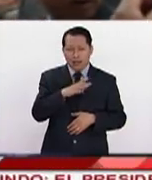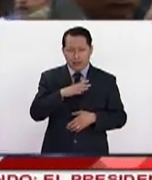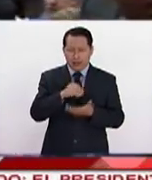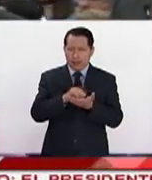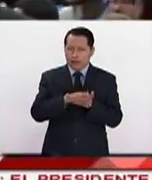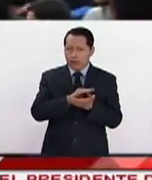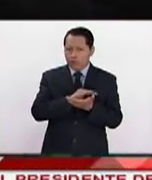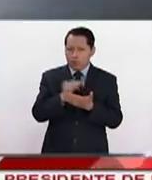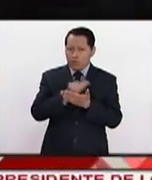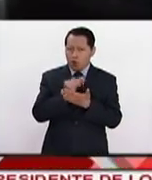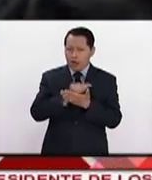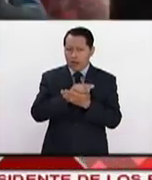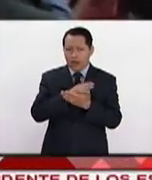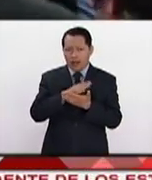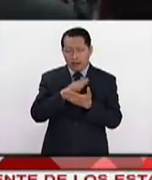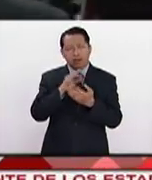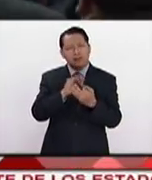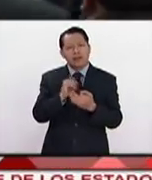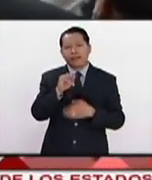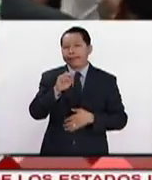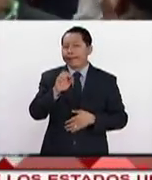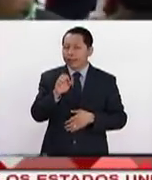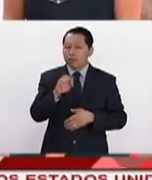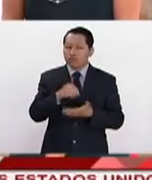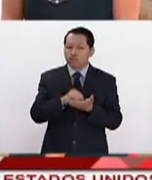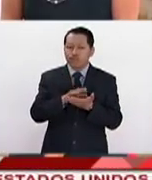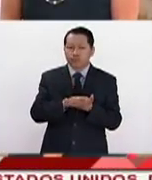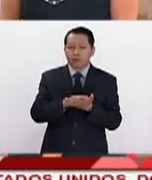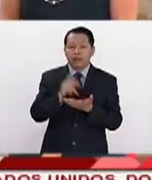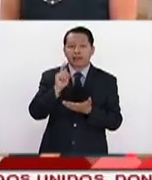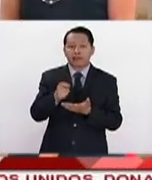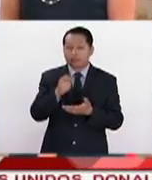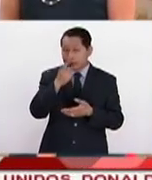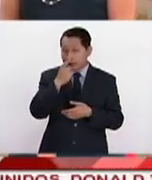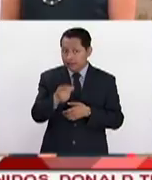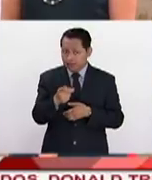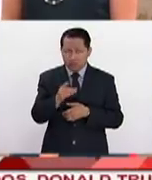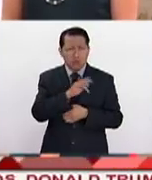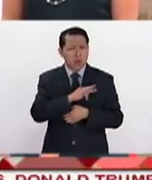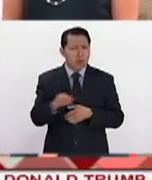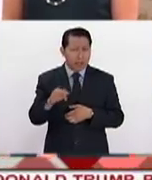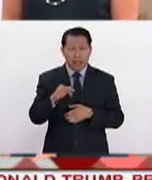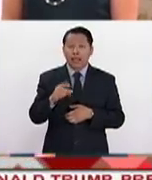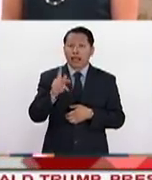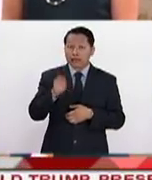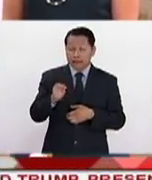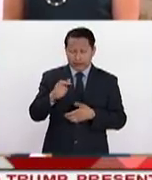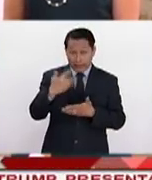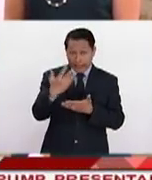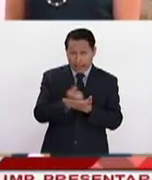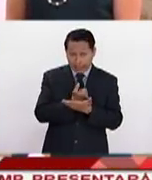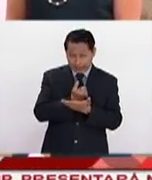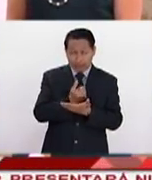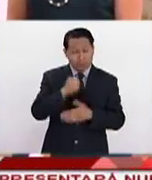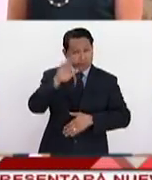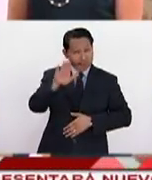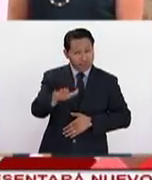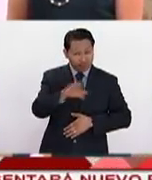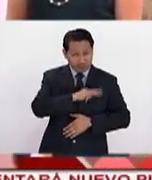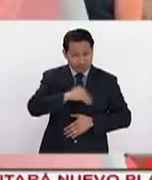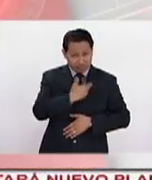como candidato de Morena ante el Instituto Nacional Electoral. Ahí aseguró que se someterá a revocación de mandato cada 2